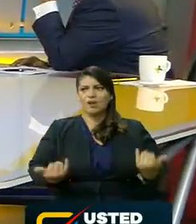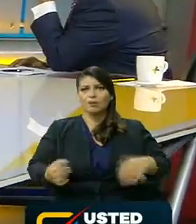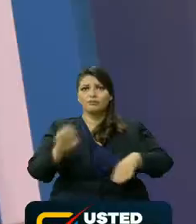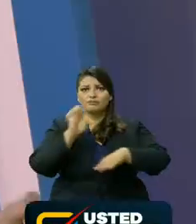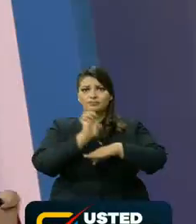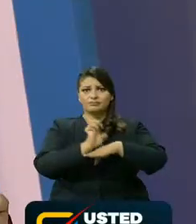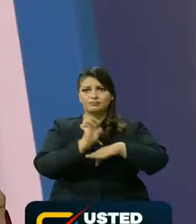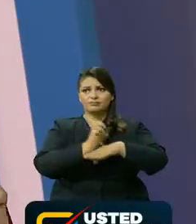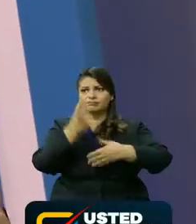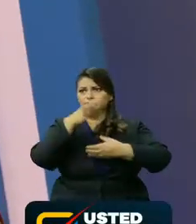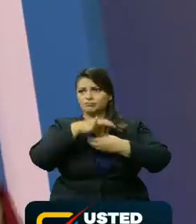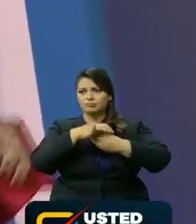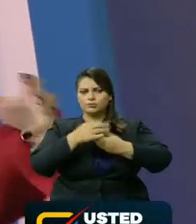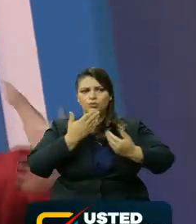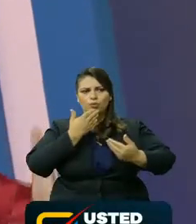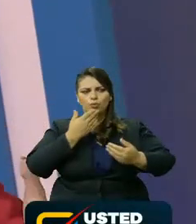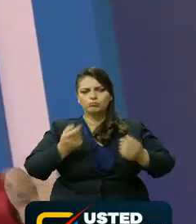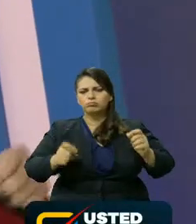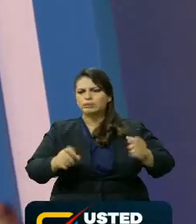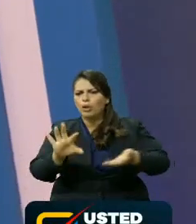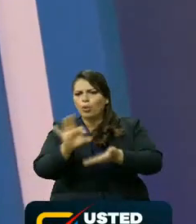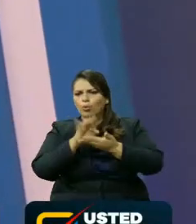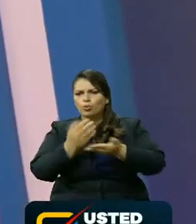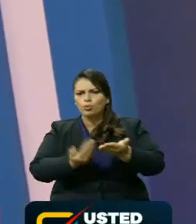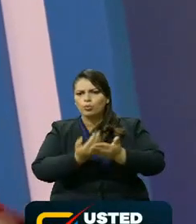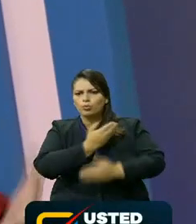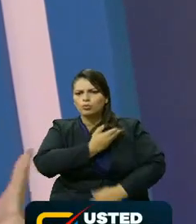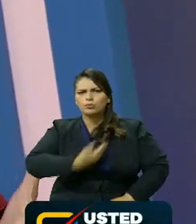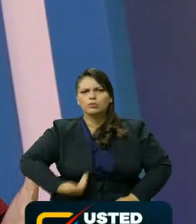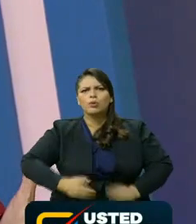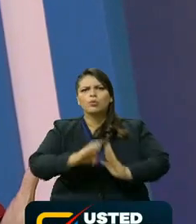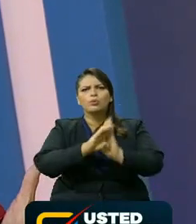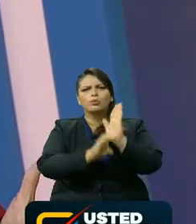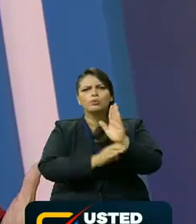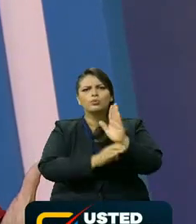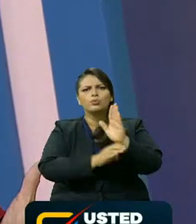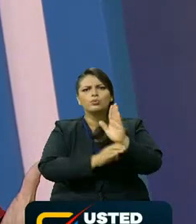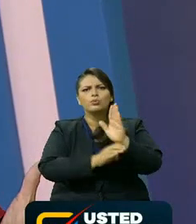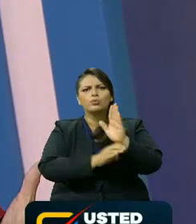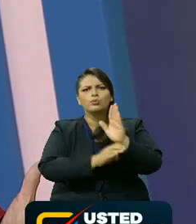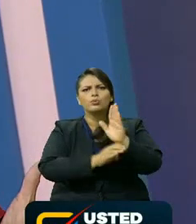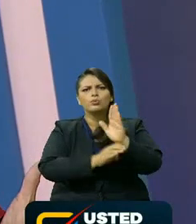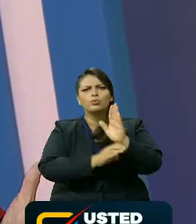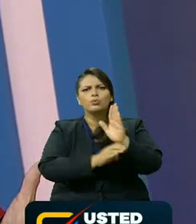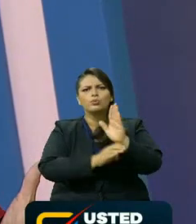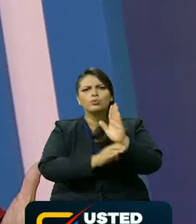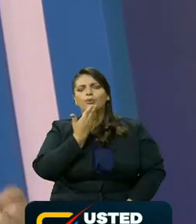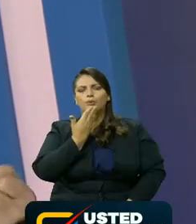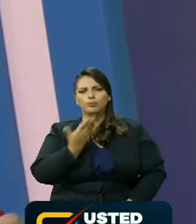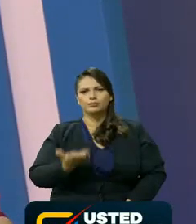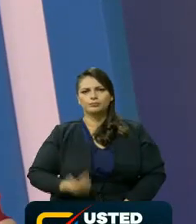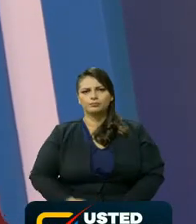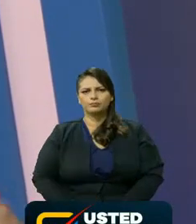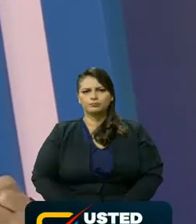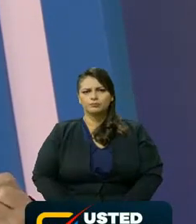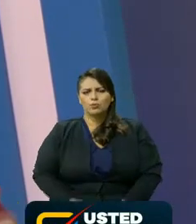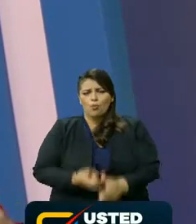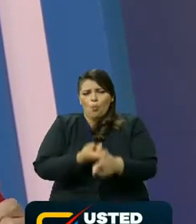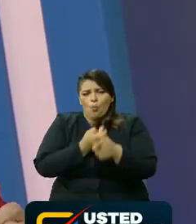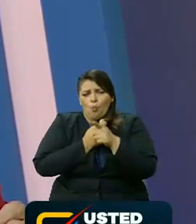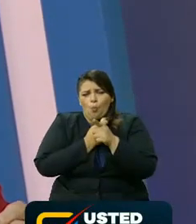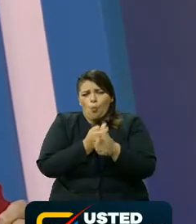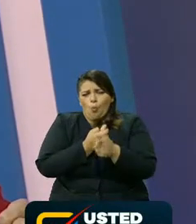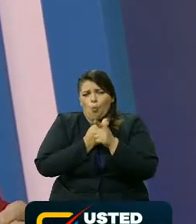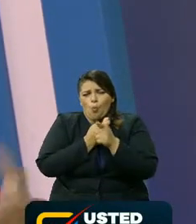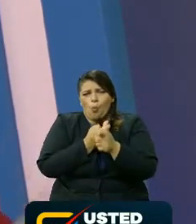hacer esas reformas, hacer ese cambio a la constitución, ¿qué es lo más saludable? Porque es urgente, es emergente hacer